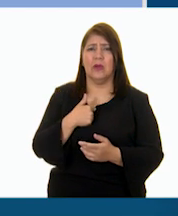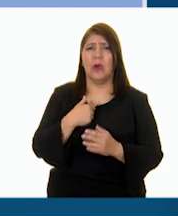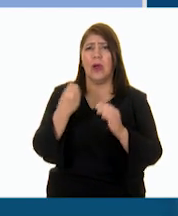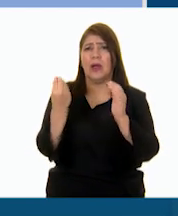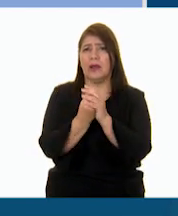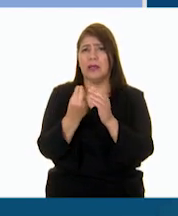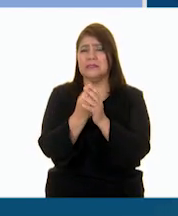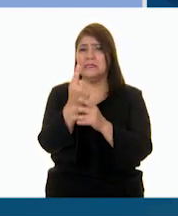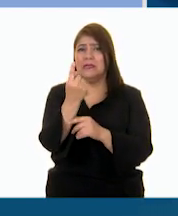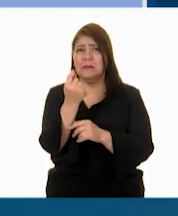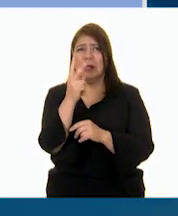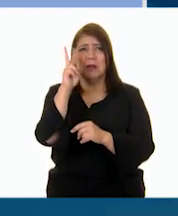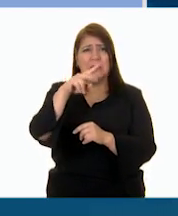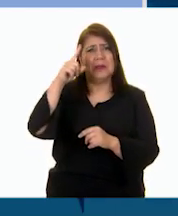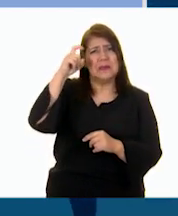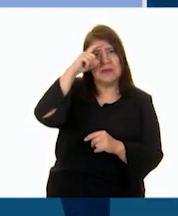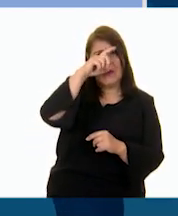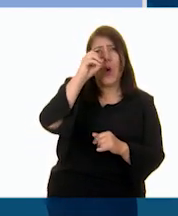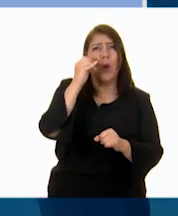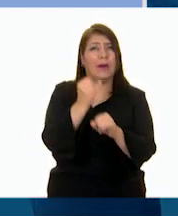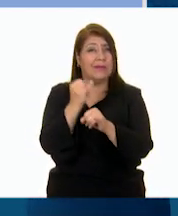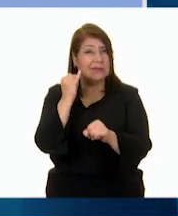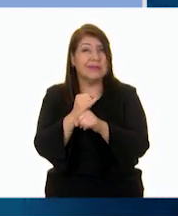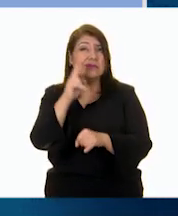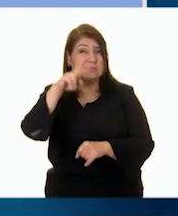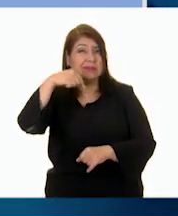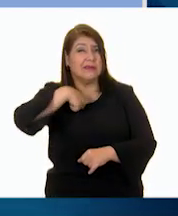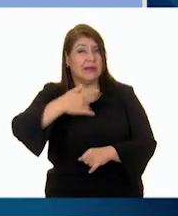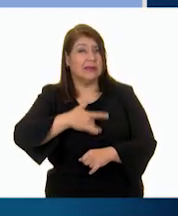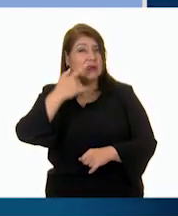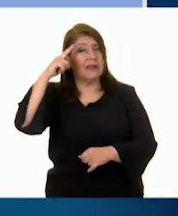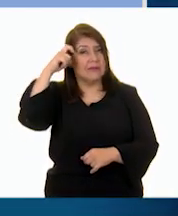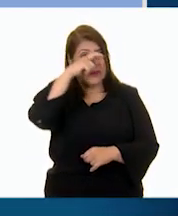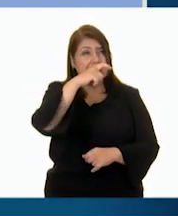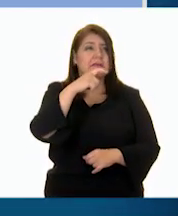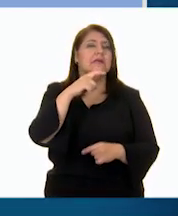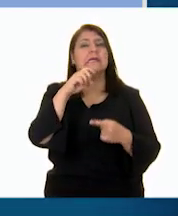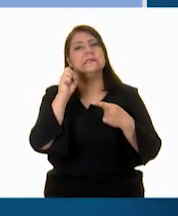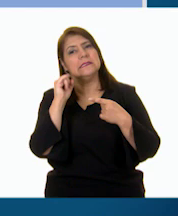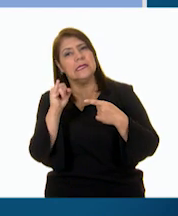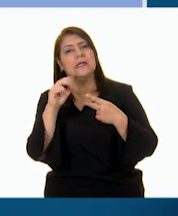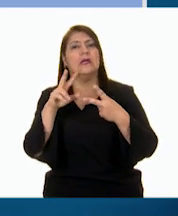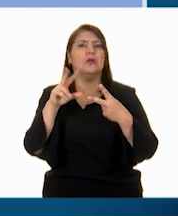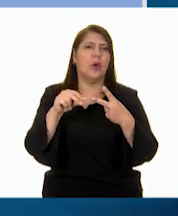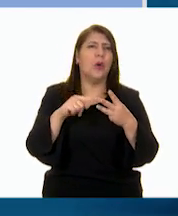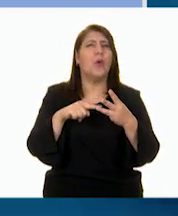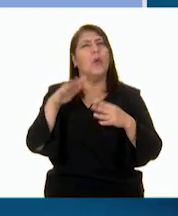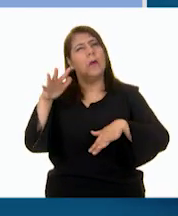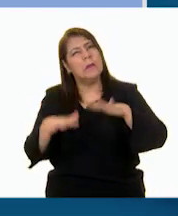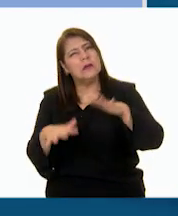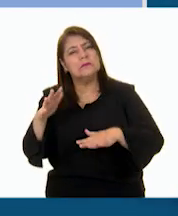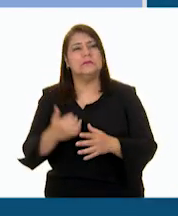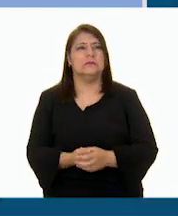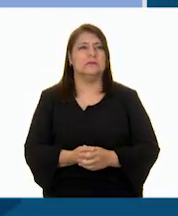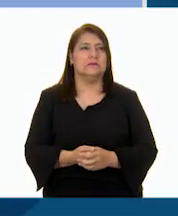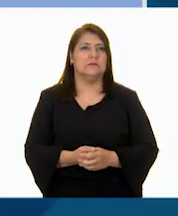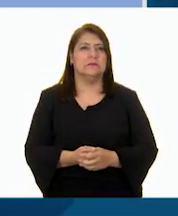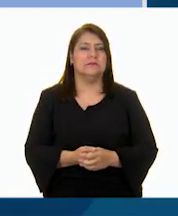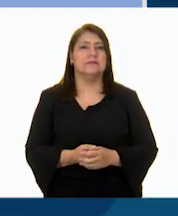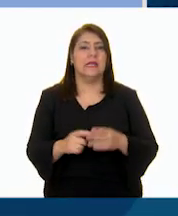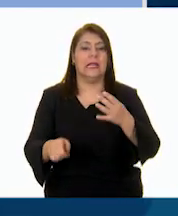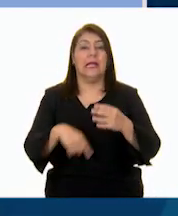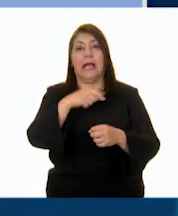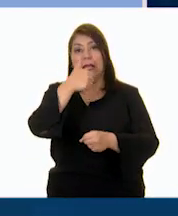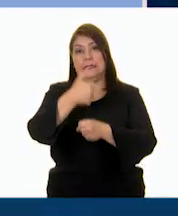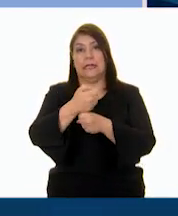televisión o de manera virtual? Sí, no o a veces. Y la